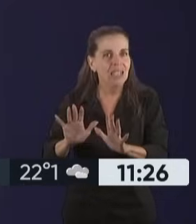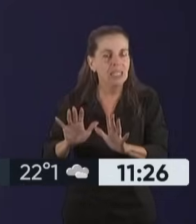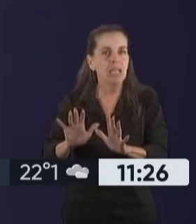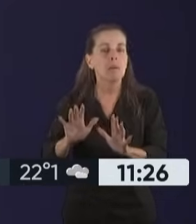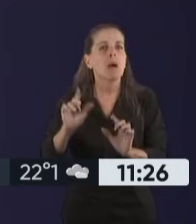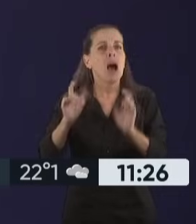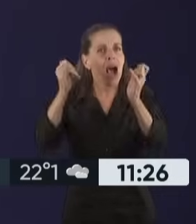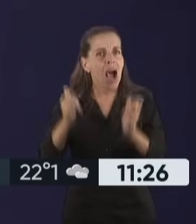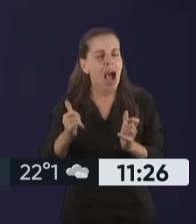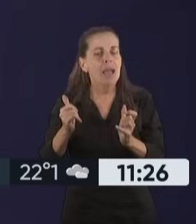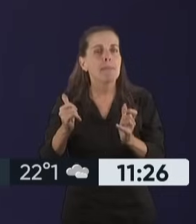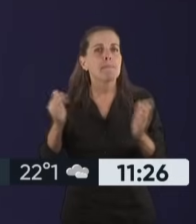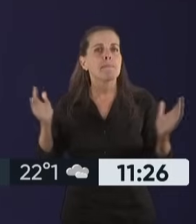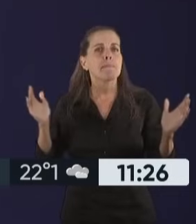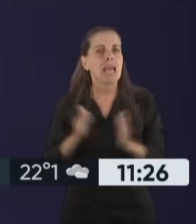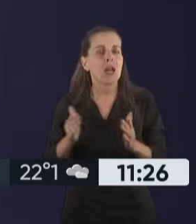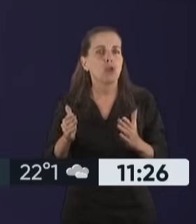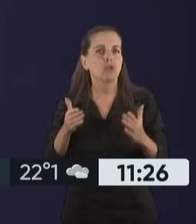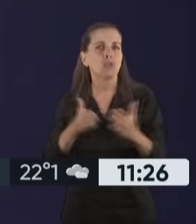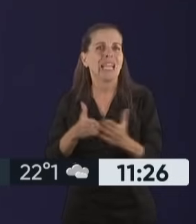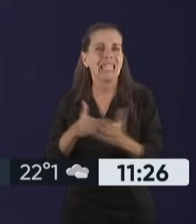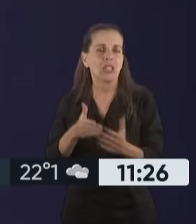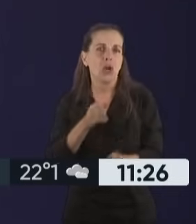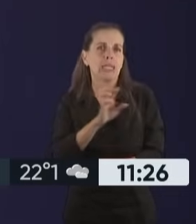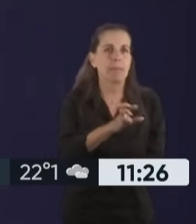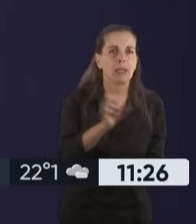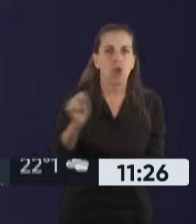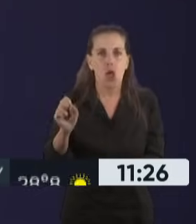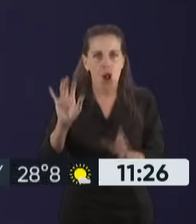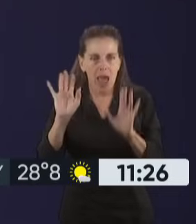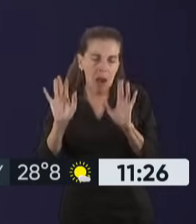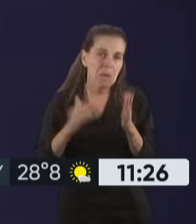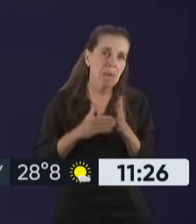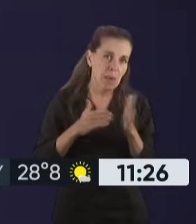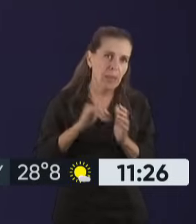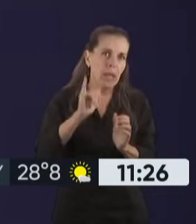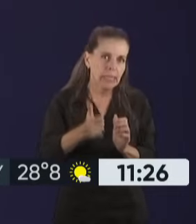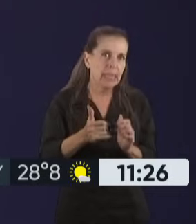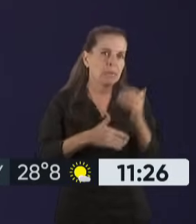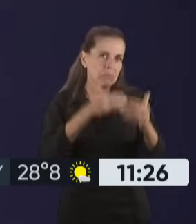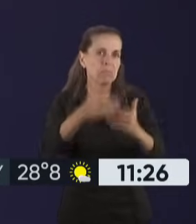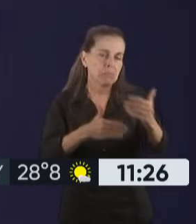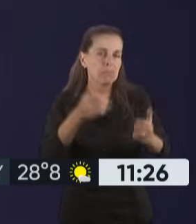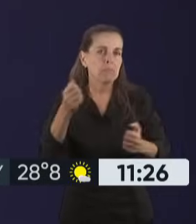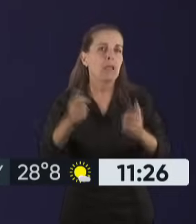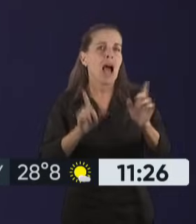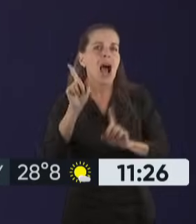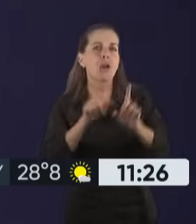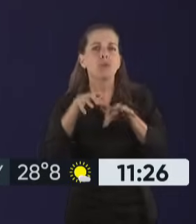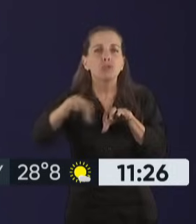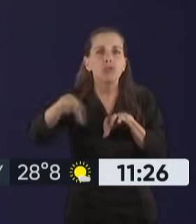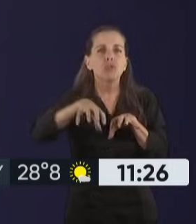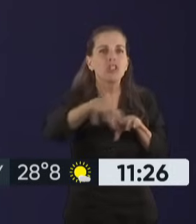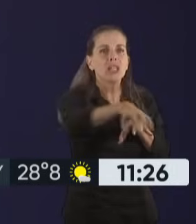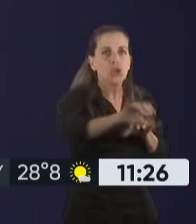algunas restricciones menos que tenemos en materia cambiaria, avanzamos con mayor competencia en esos sectores